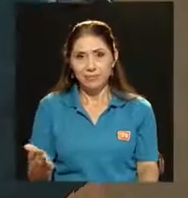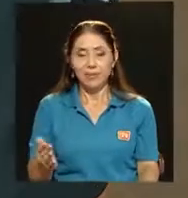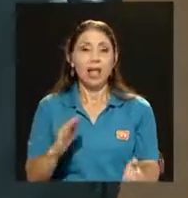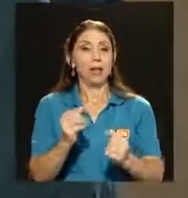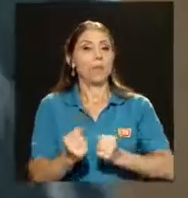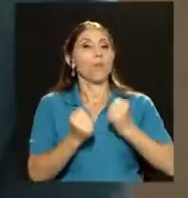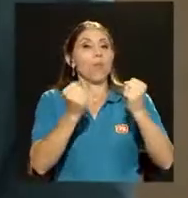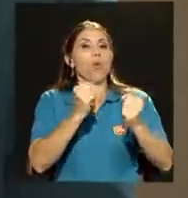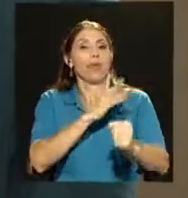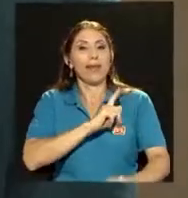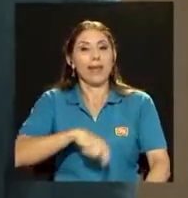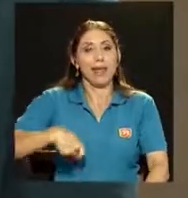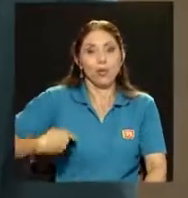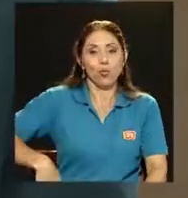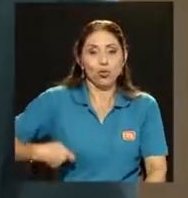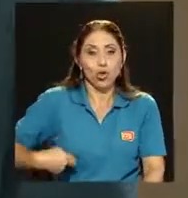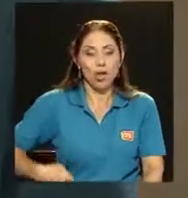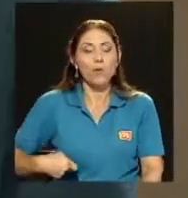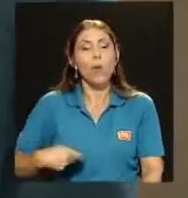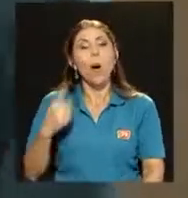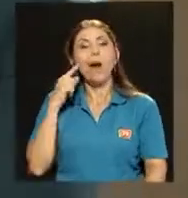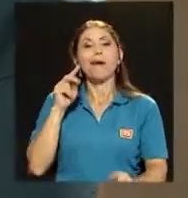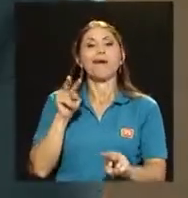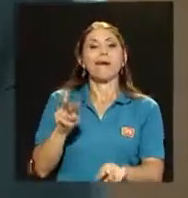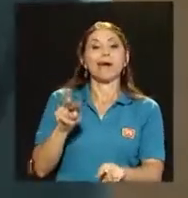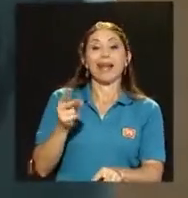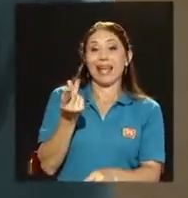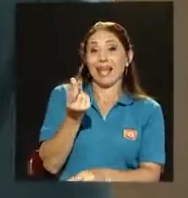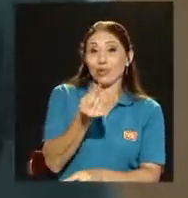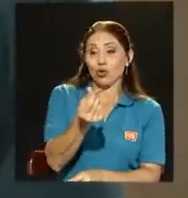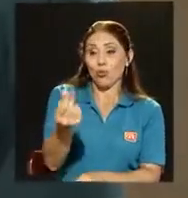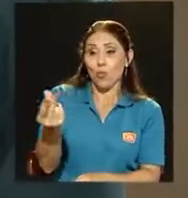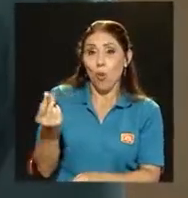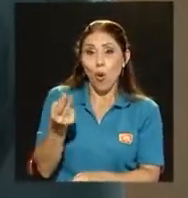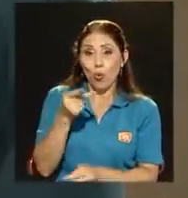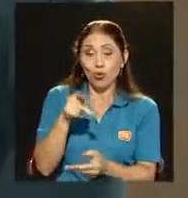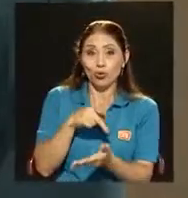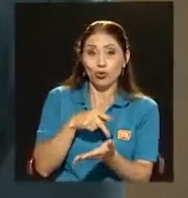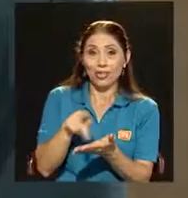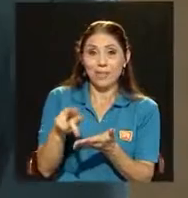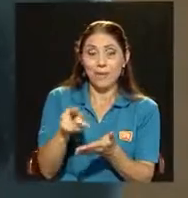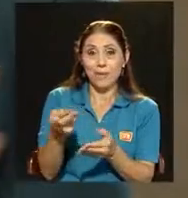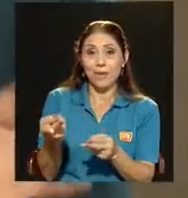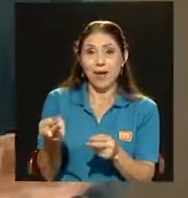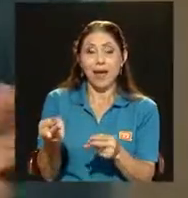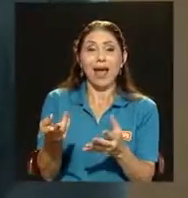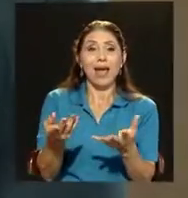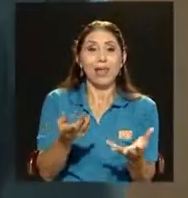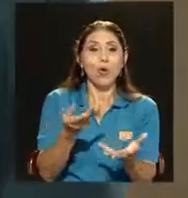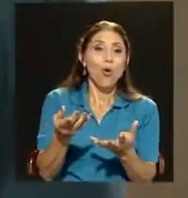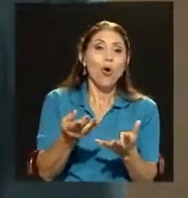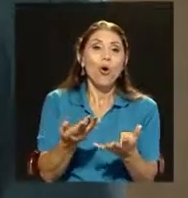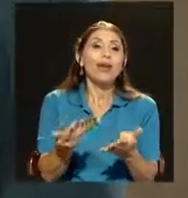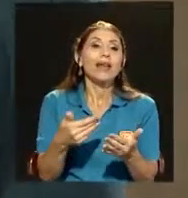Ejecutivo, se direccionó que esos montos fueran los últimos, digamos, que se rescataran, por decirlo de alguna